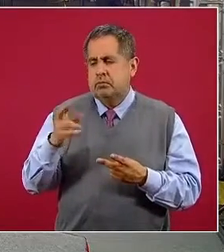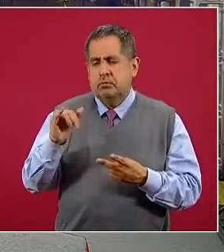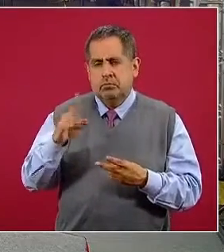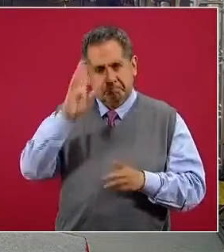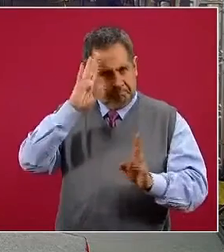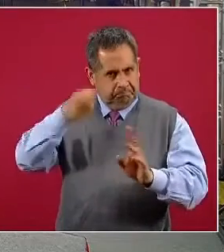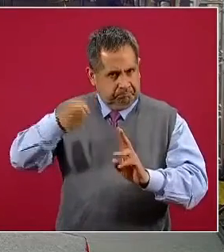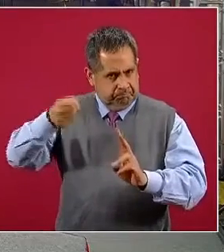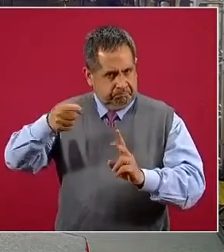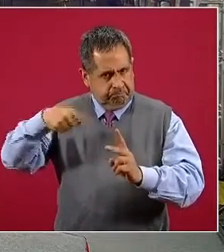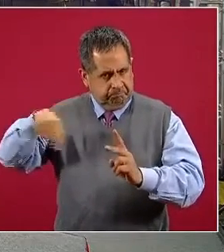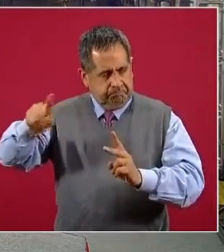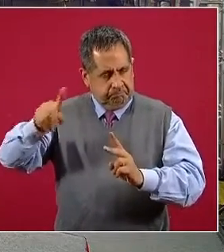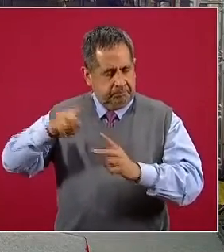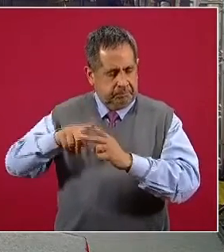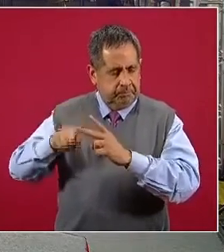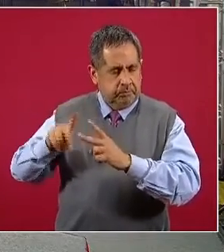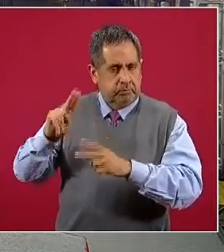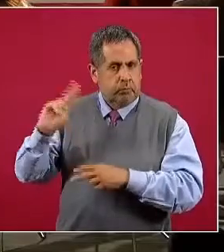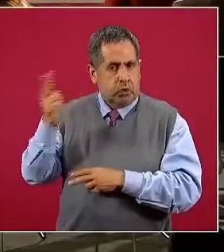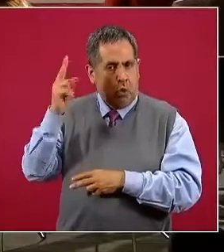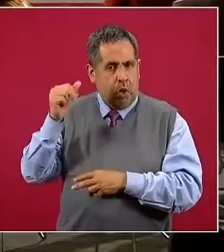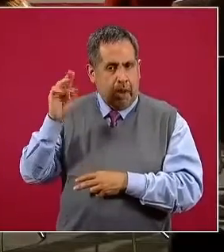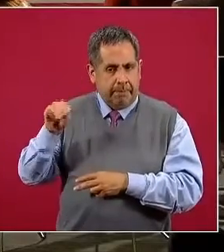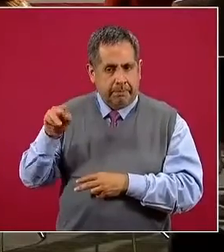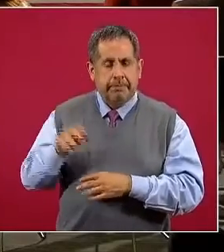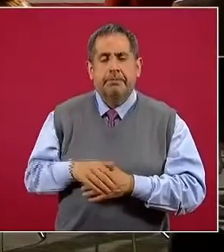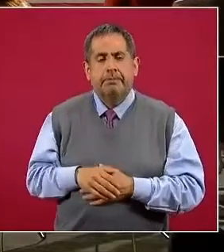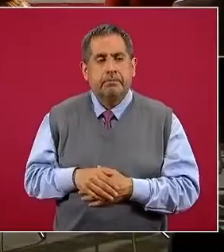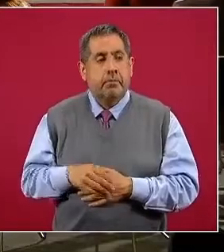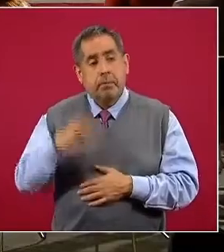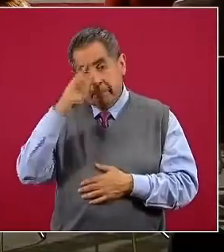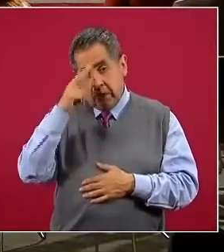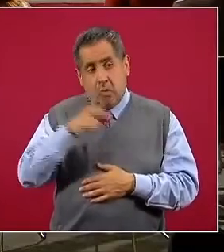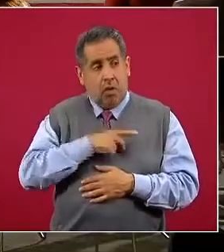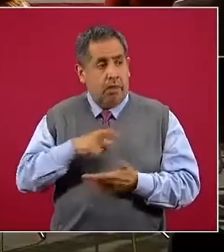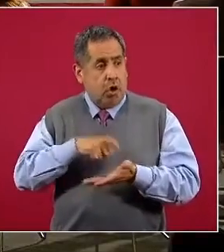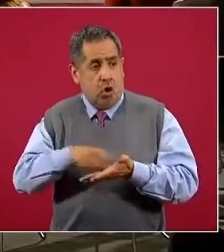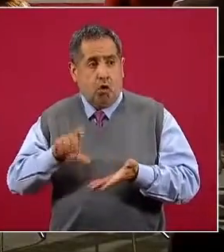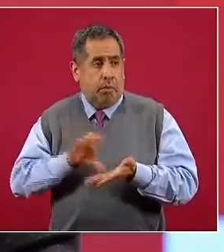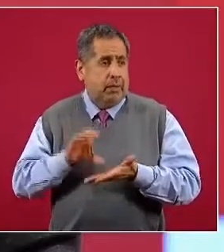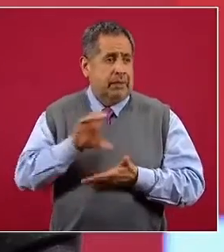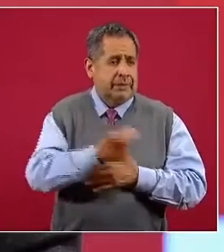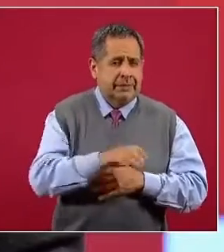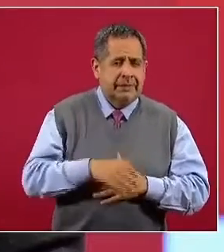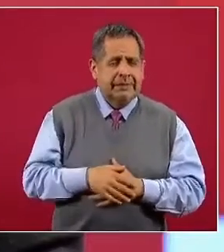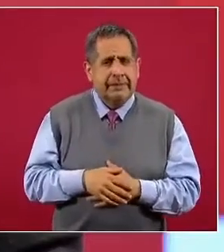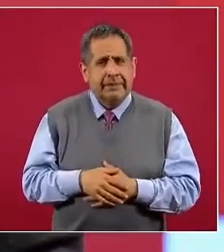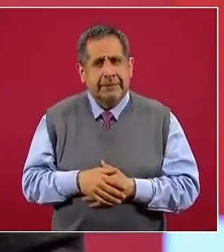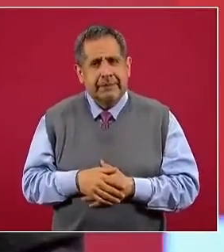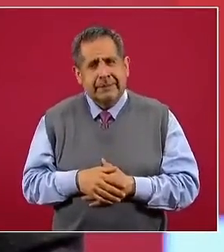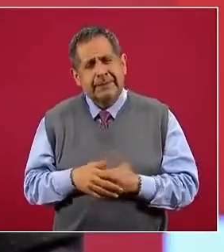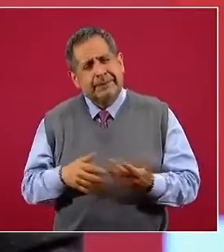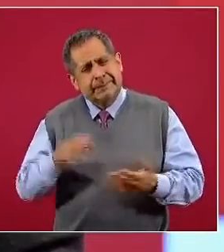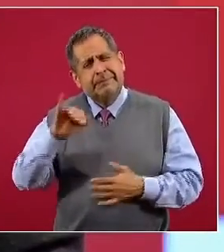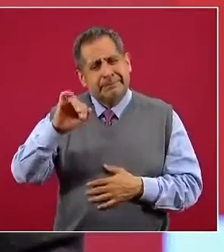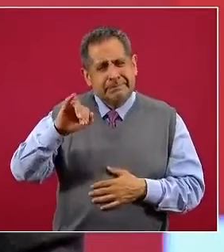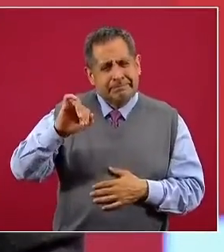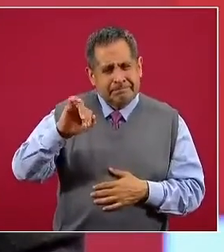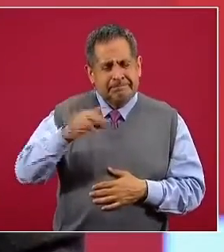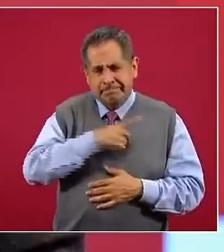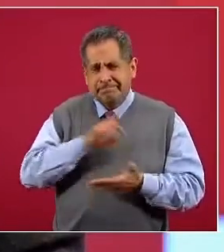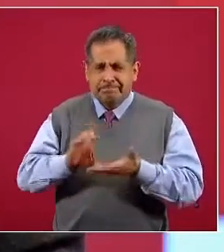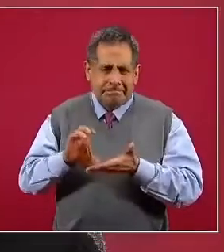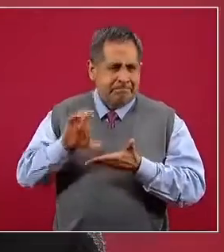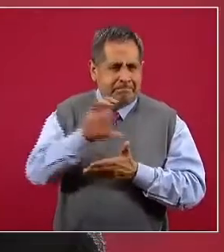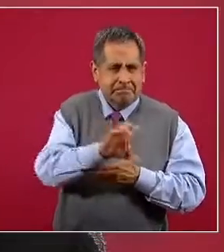un saludo a nuestros colegas y amigos, que México debería invertir. Yo considero que sí, pero no necesariamente